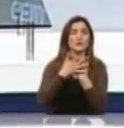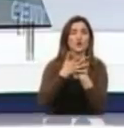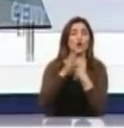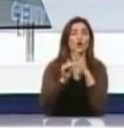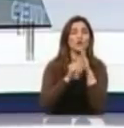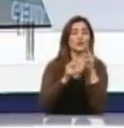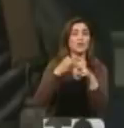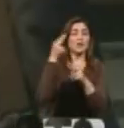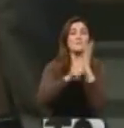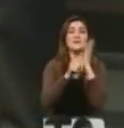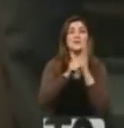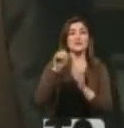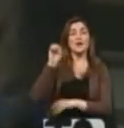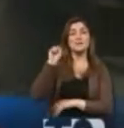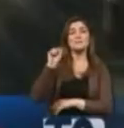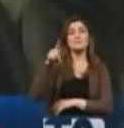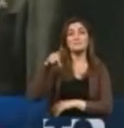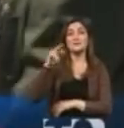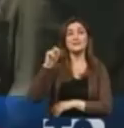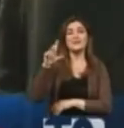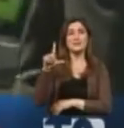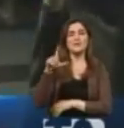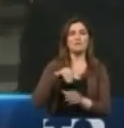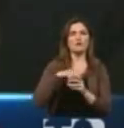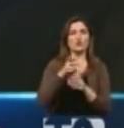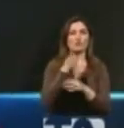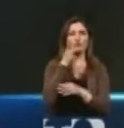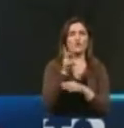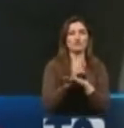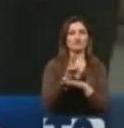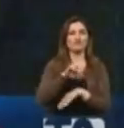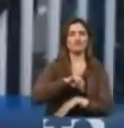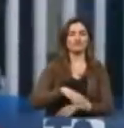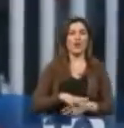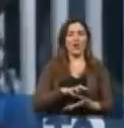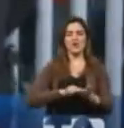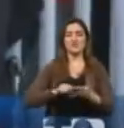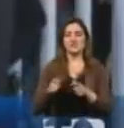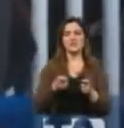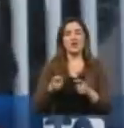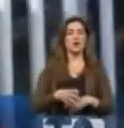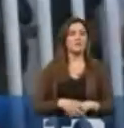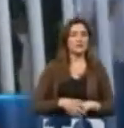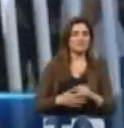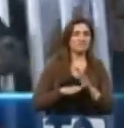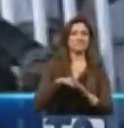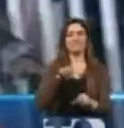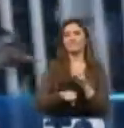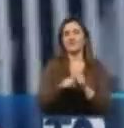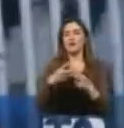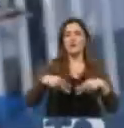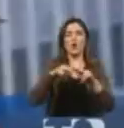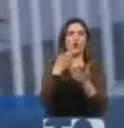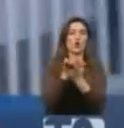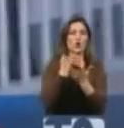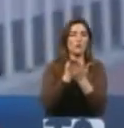contra el exministro Iván Espinel por presunto peculado. Se da luego de que la Contraloría señaló perjuicios superiores a los 42 millones de